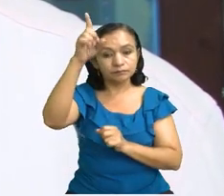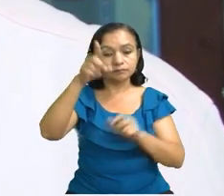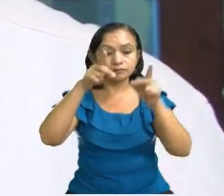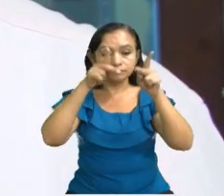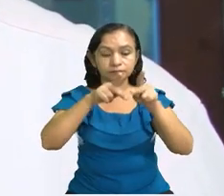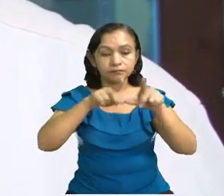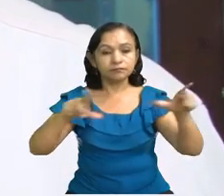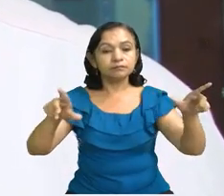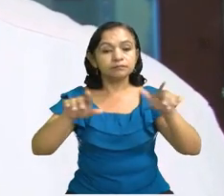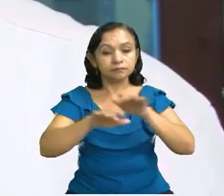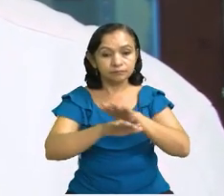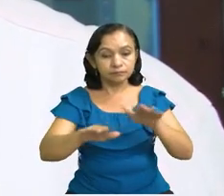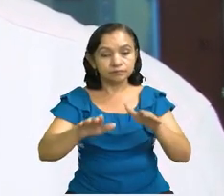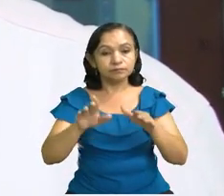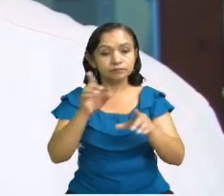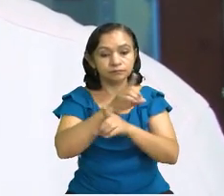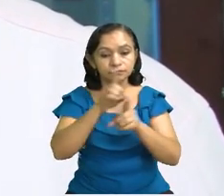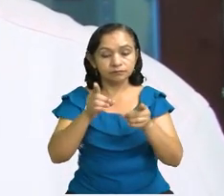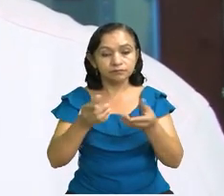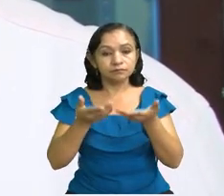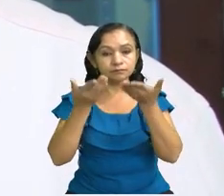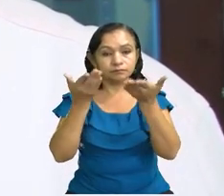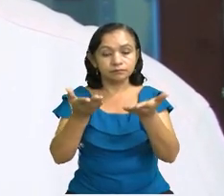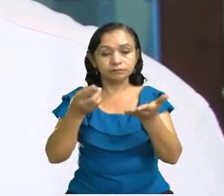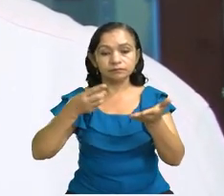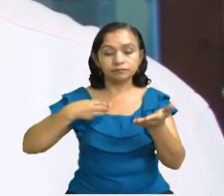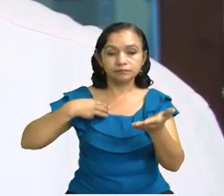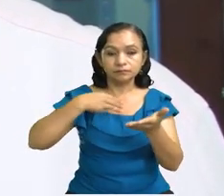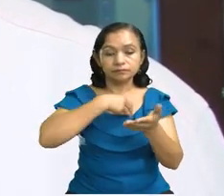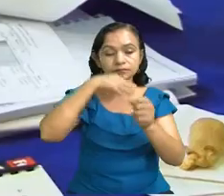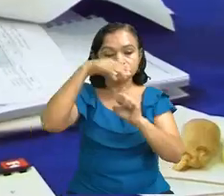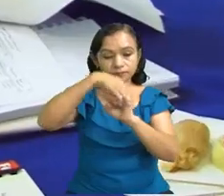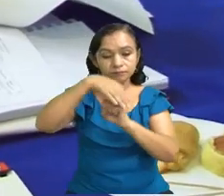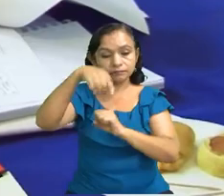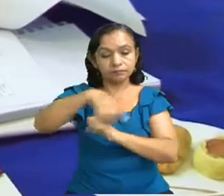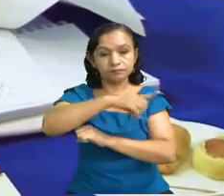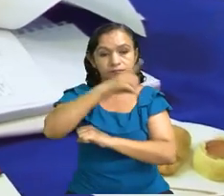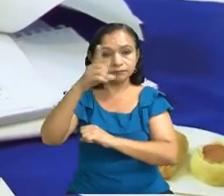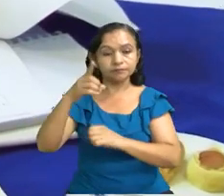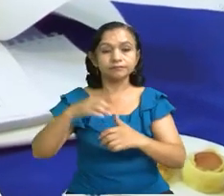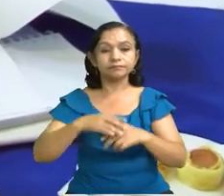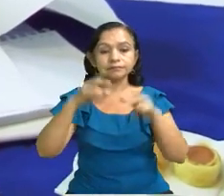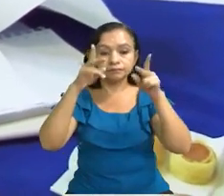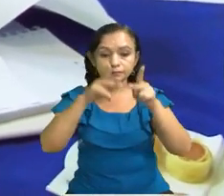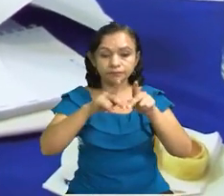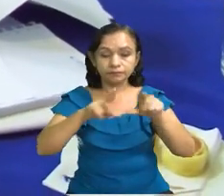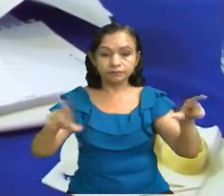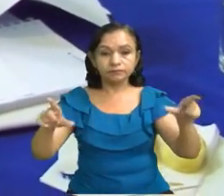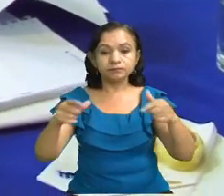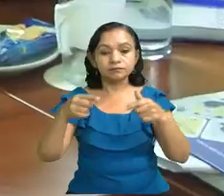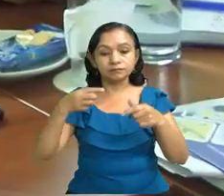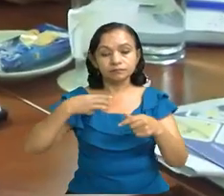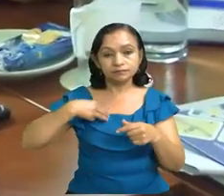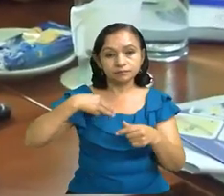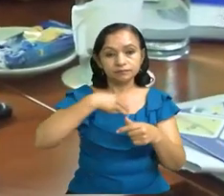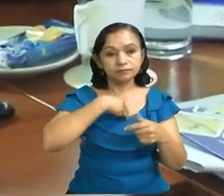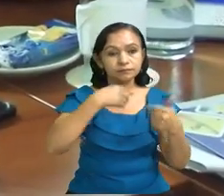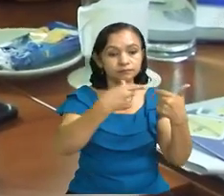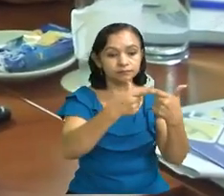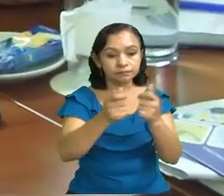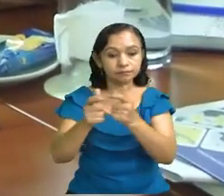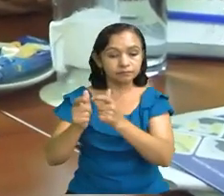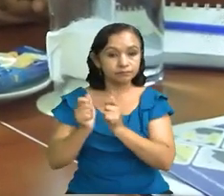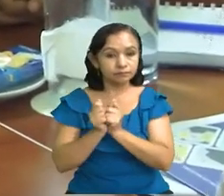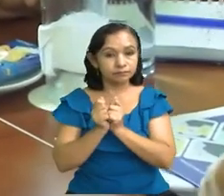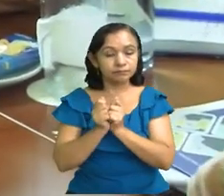hemos concluido y que hemos presentado a los miembros de la comisión el día de hoy. Estos planes aprobados por los miembros de estos órganos parlamentarios